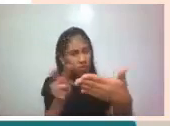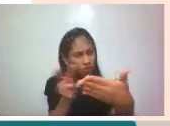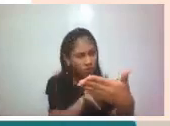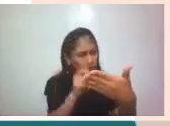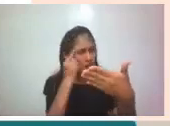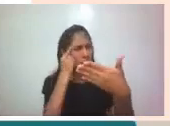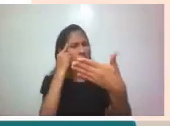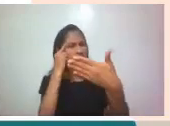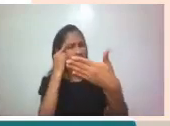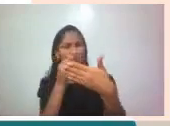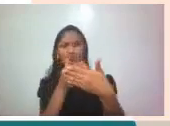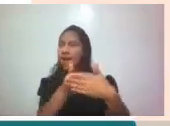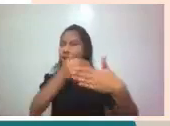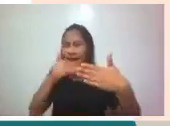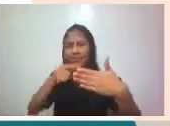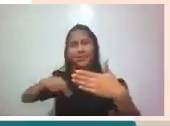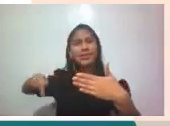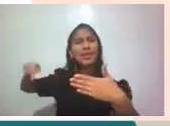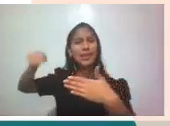de